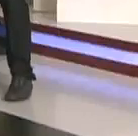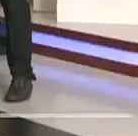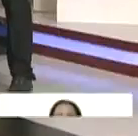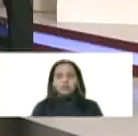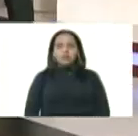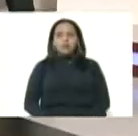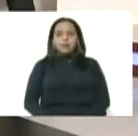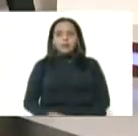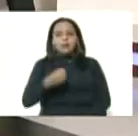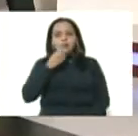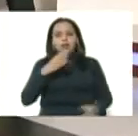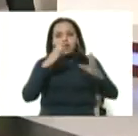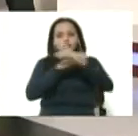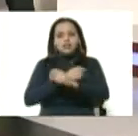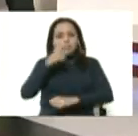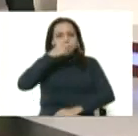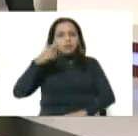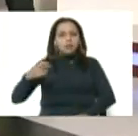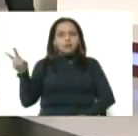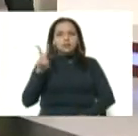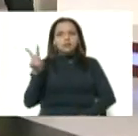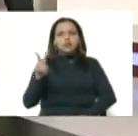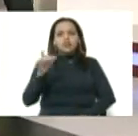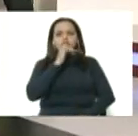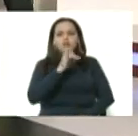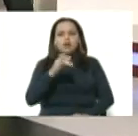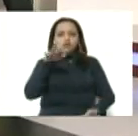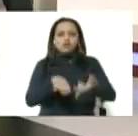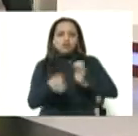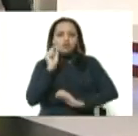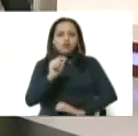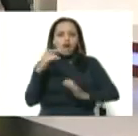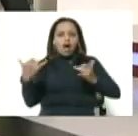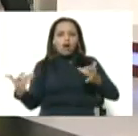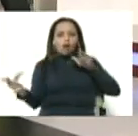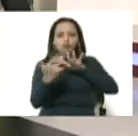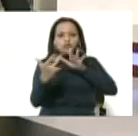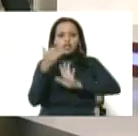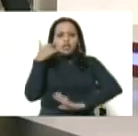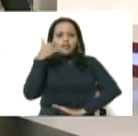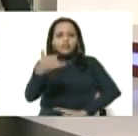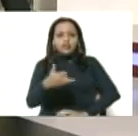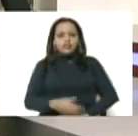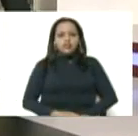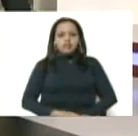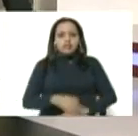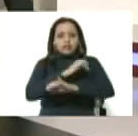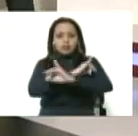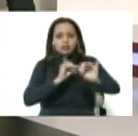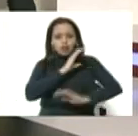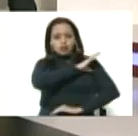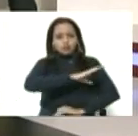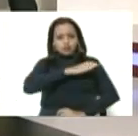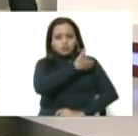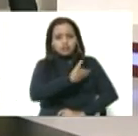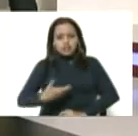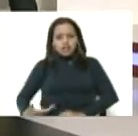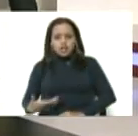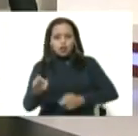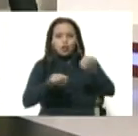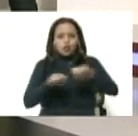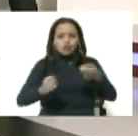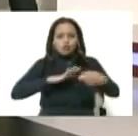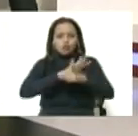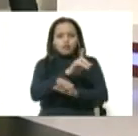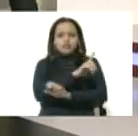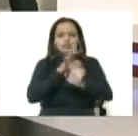Buenas noches para todo el pueblo de Venezuela, información de último minuto, establecemos un contrato telefónico porque acaba de concluir la Comisión Presidencial de la Prevención del